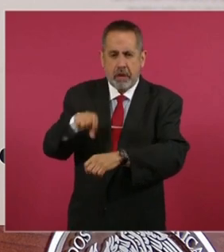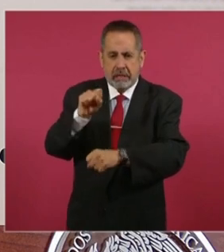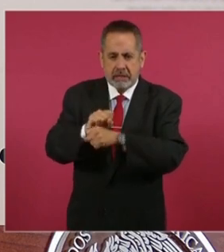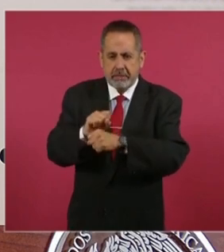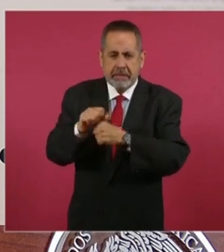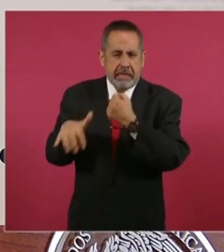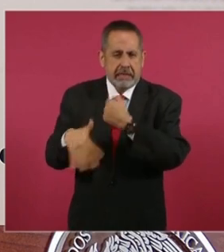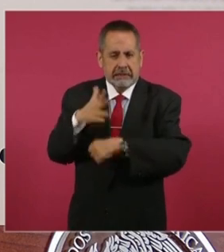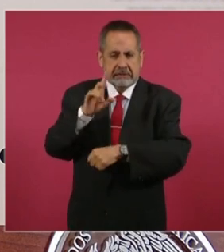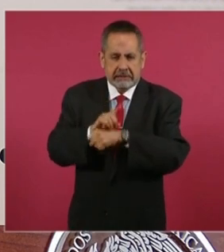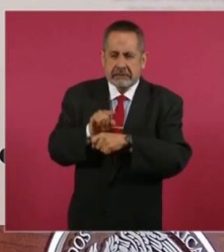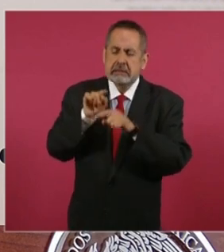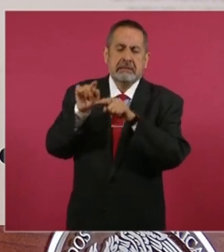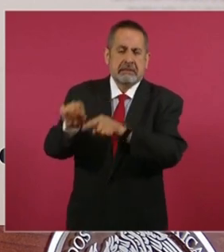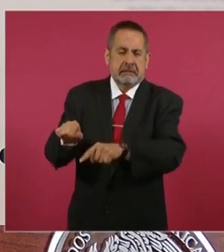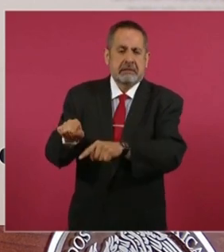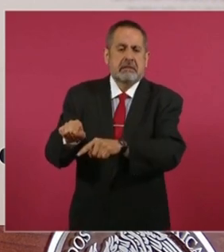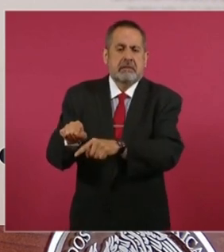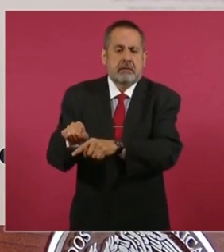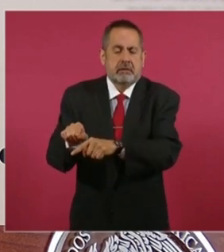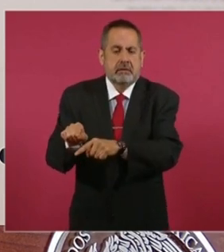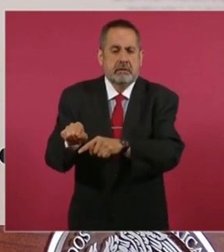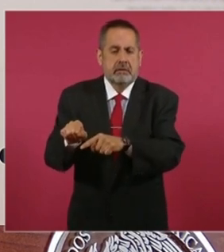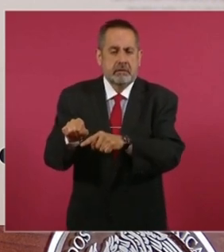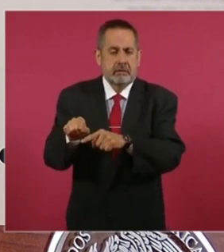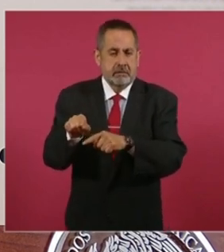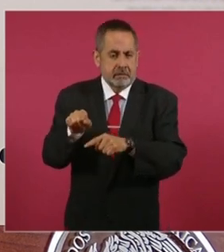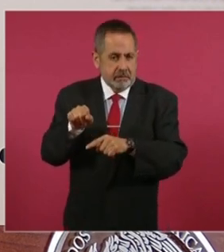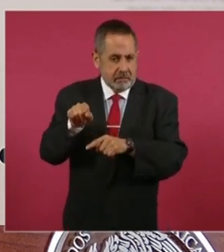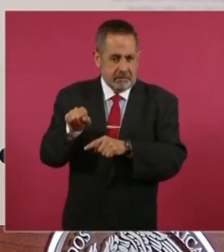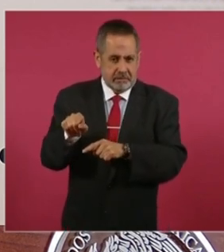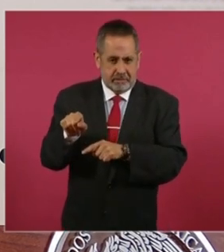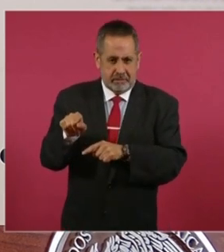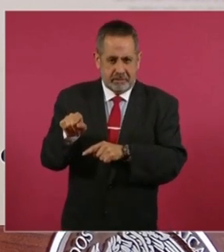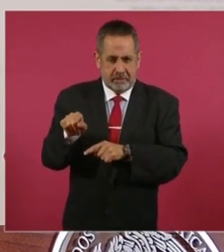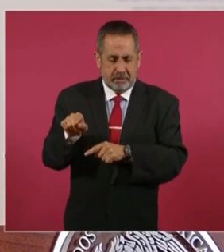semana 15 días y de